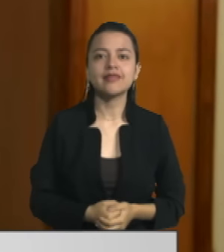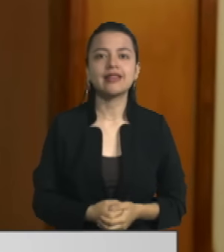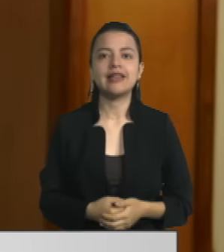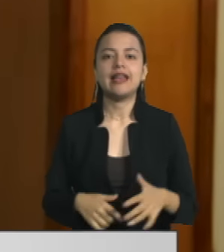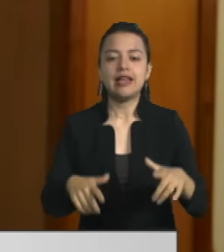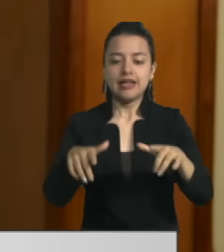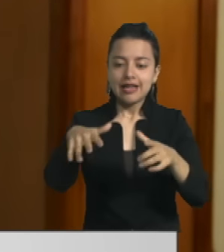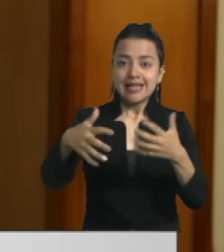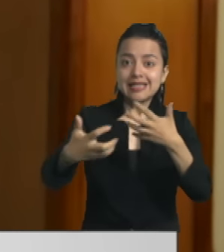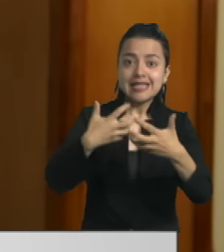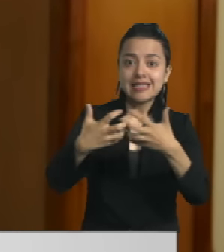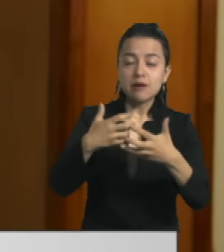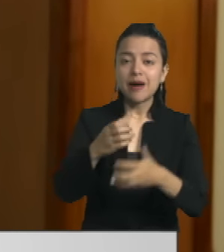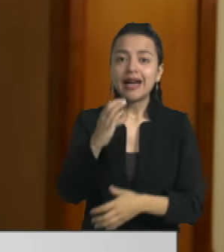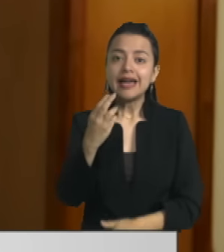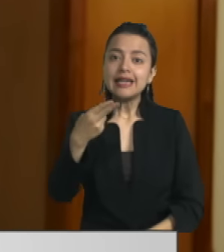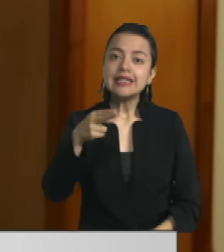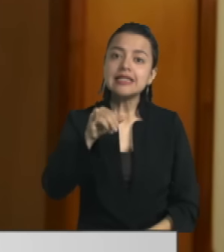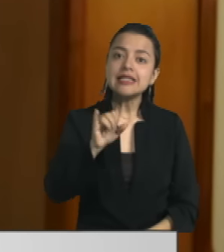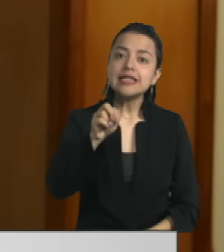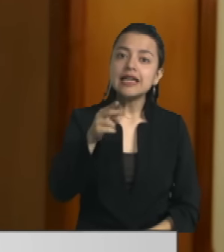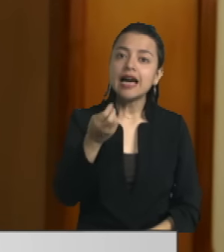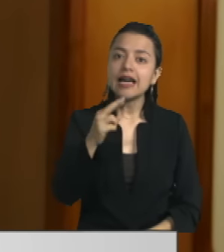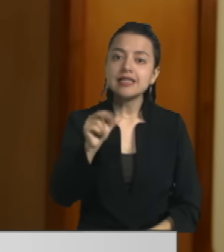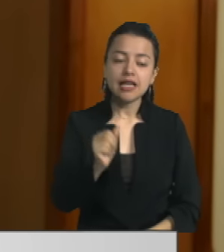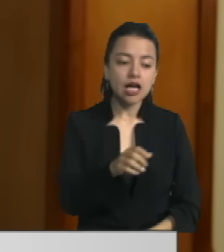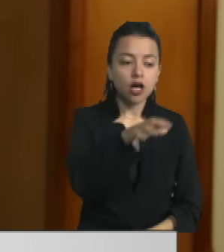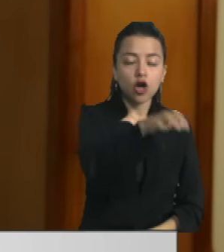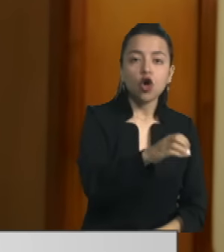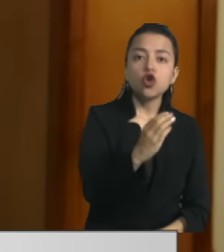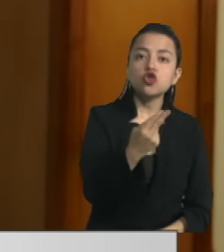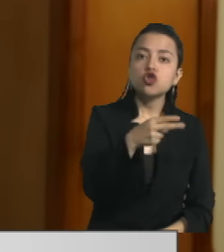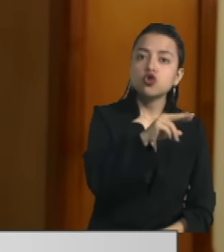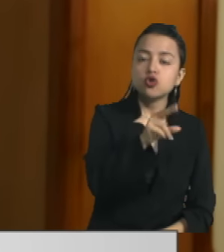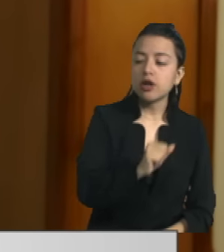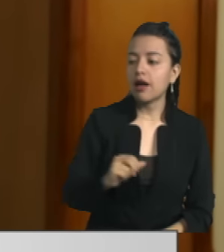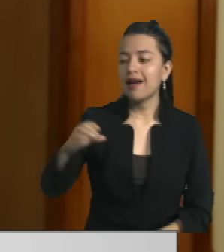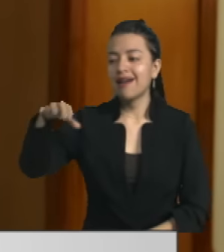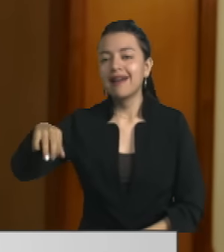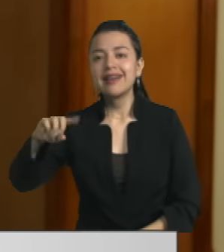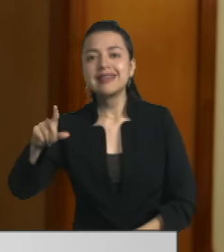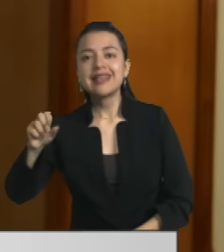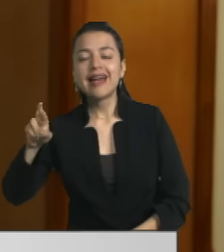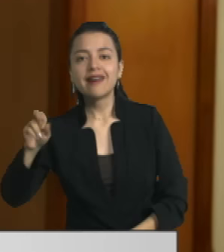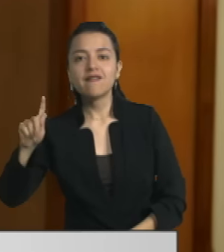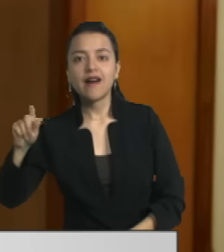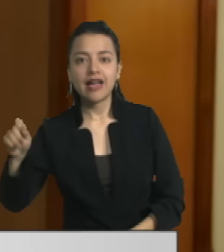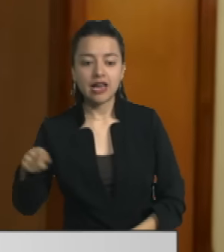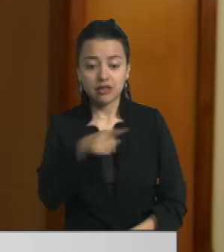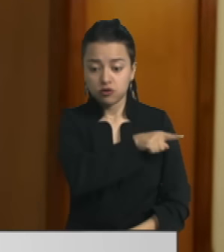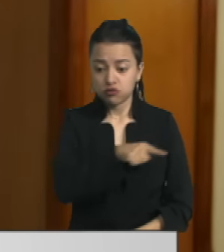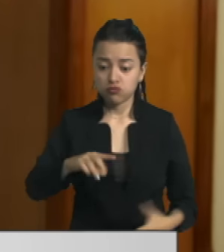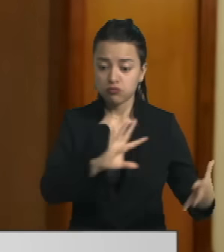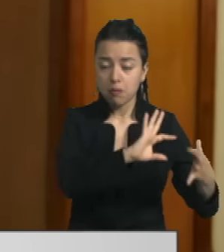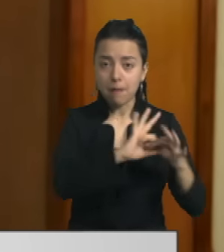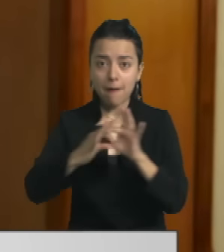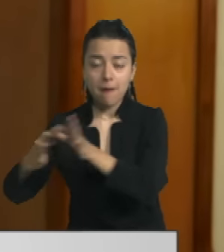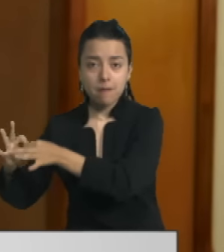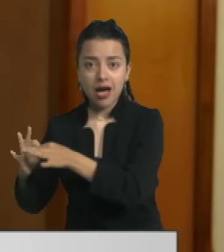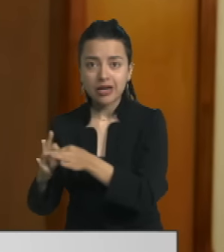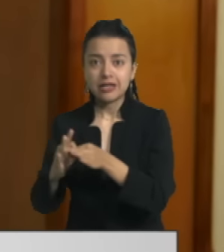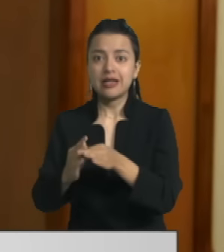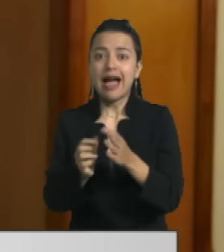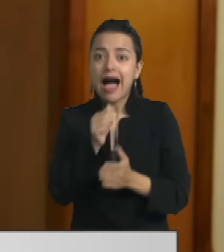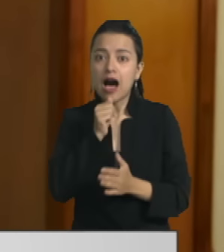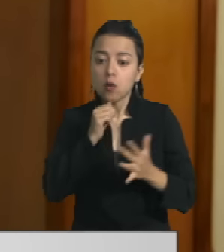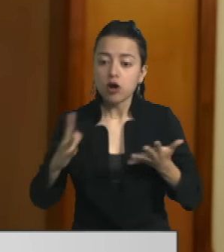chingaza recordemos compuesto per los embalses de chusa y San Rafael y que abastece el 70 del agua que se consume en la capital de la República pues hoy